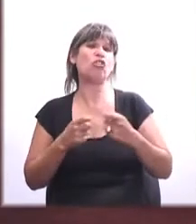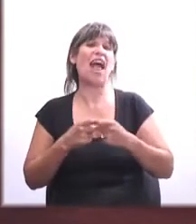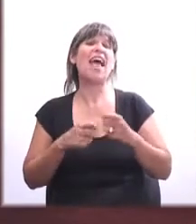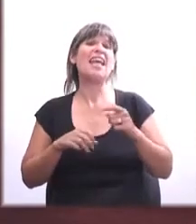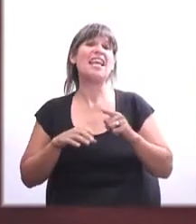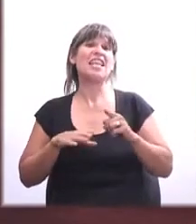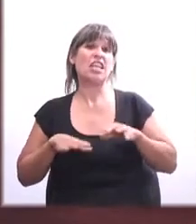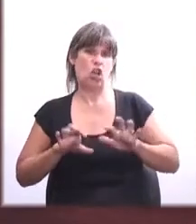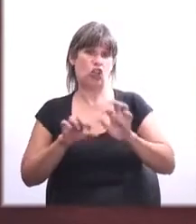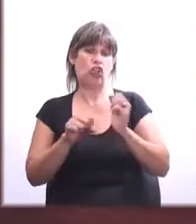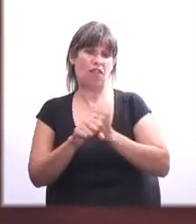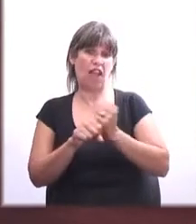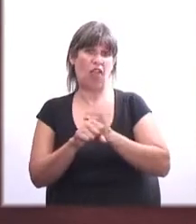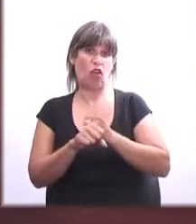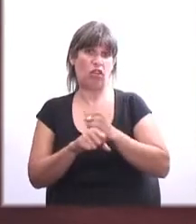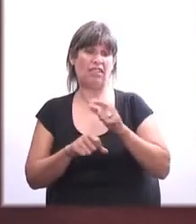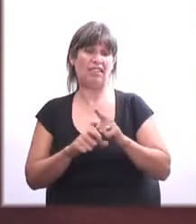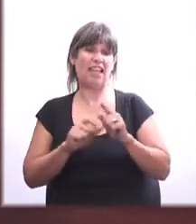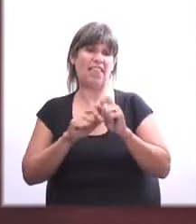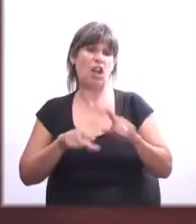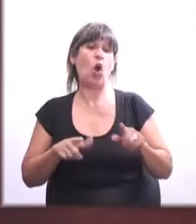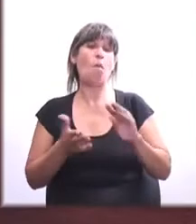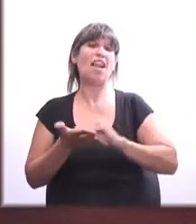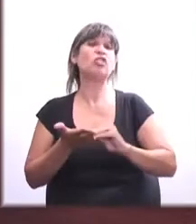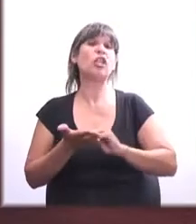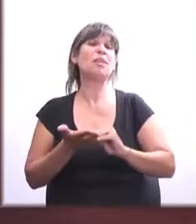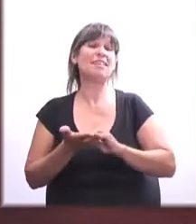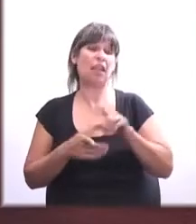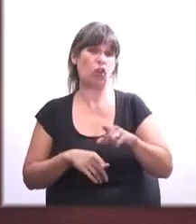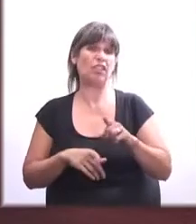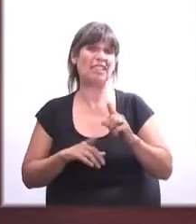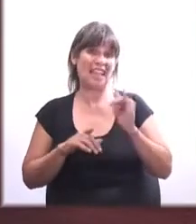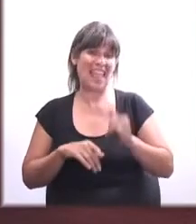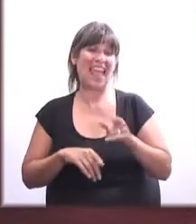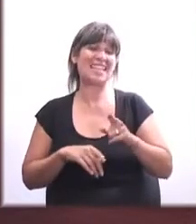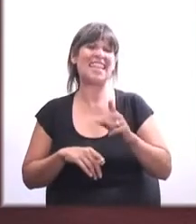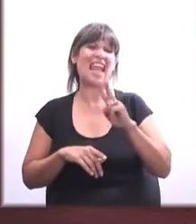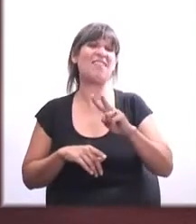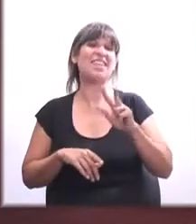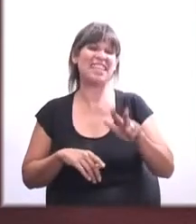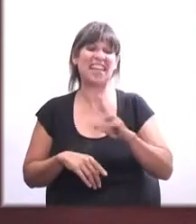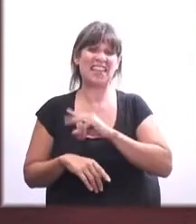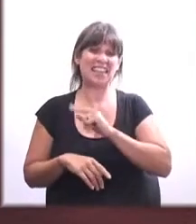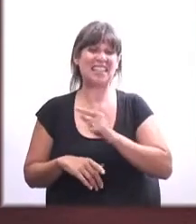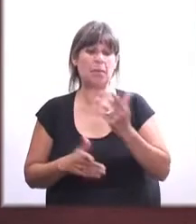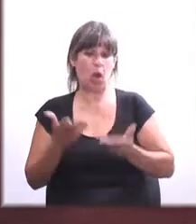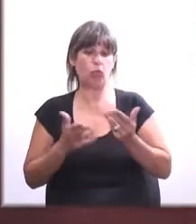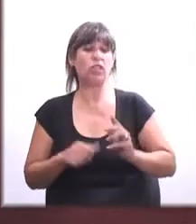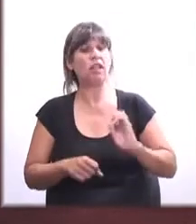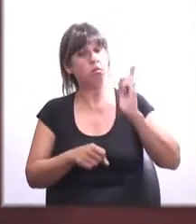administradores. Y así como la justicia se pronunció el 23 de diciembre en cerrar Casa de Galicia,